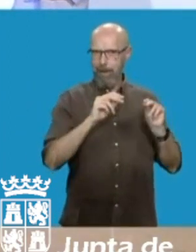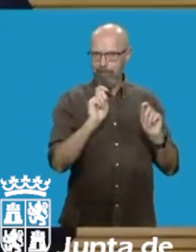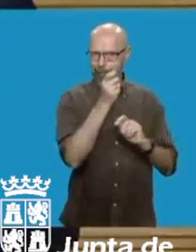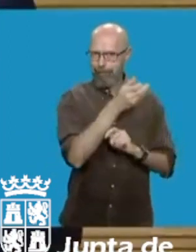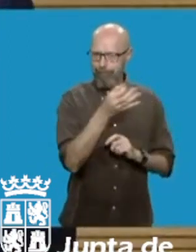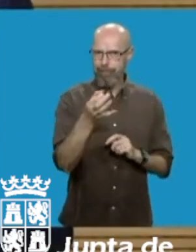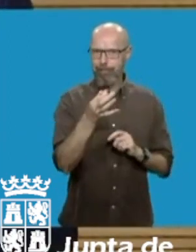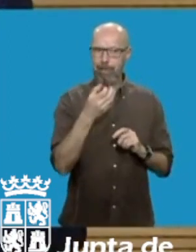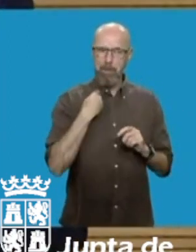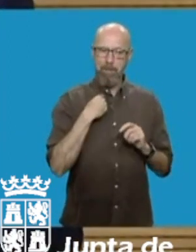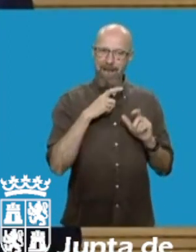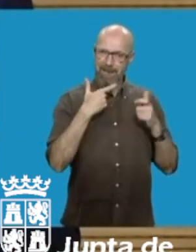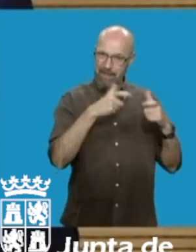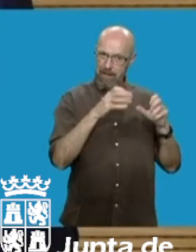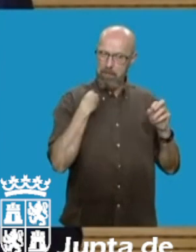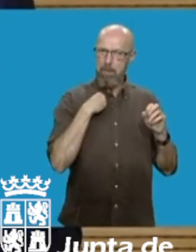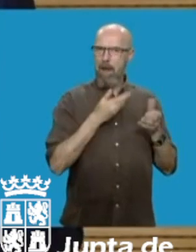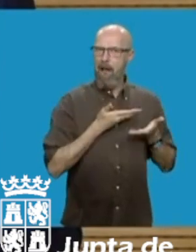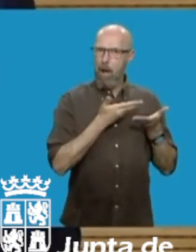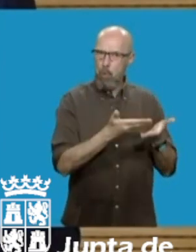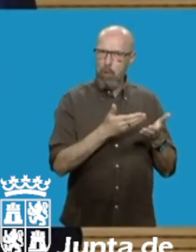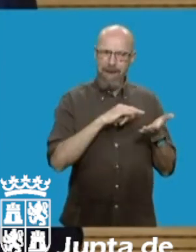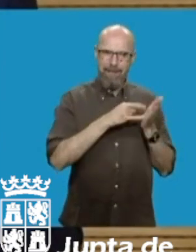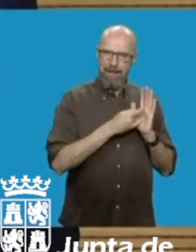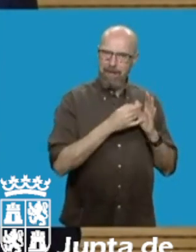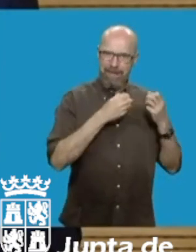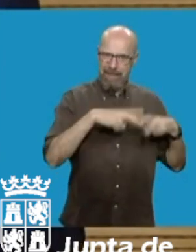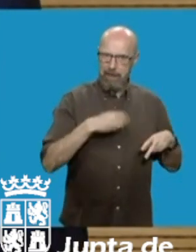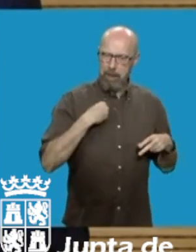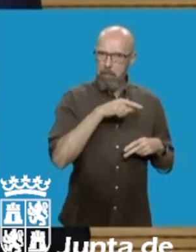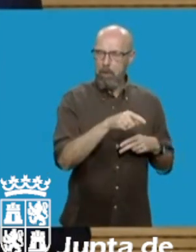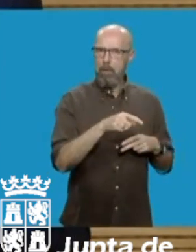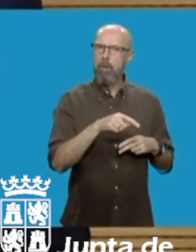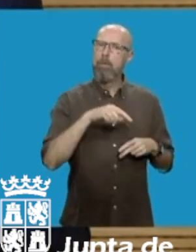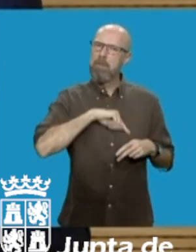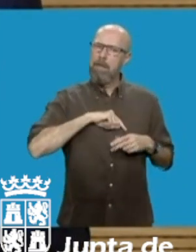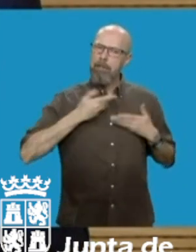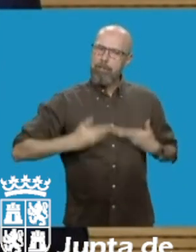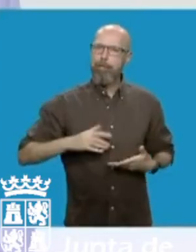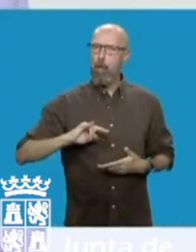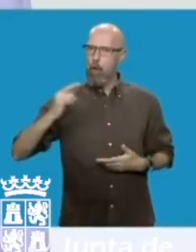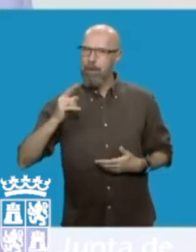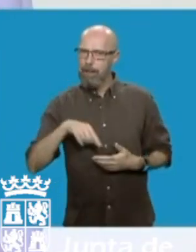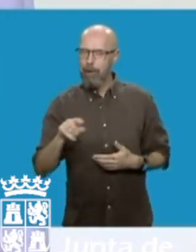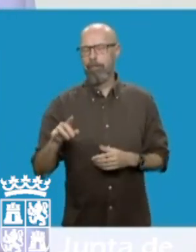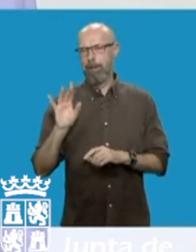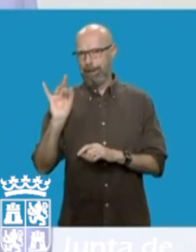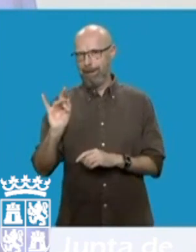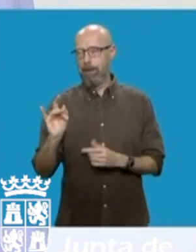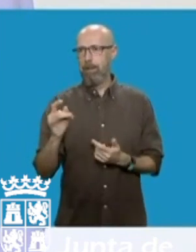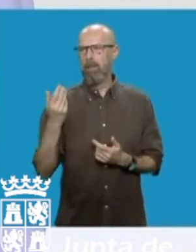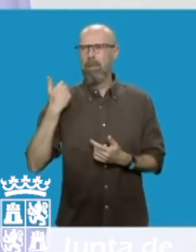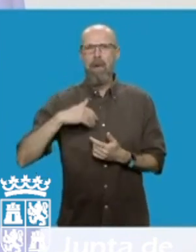la posibilidad de tener ayuda mecánica, me imagino que la satisfacción tiene que ser doble, ¿no? Sí, además, bueno, después de